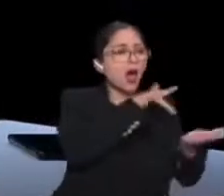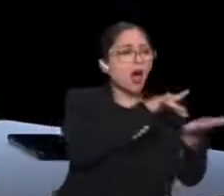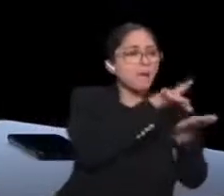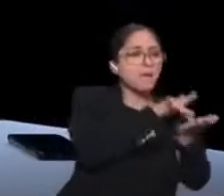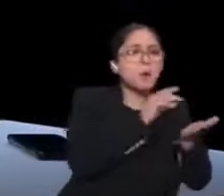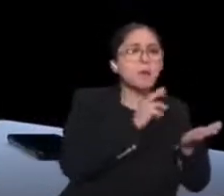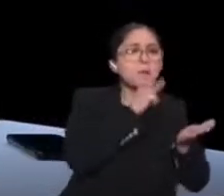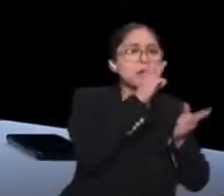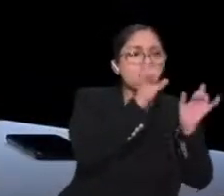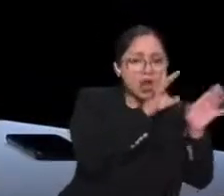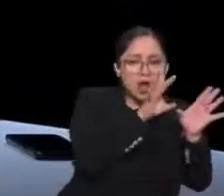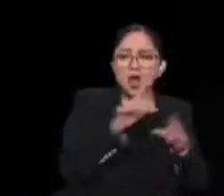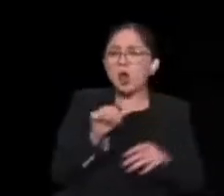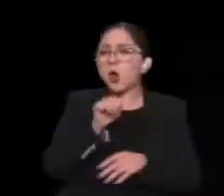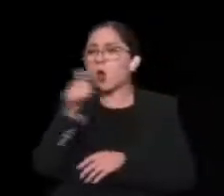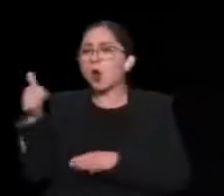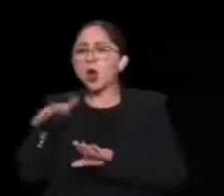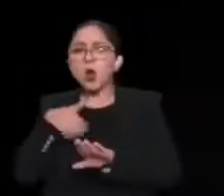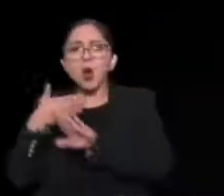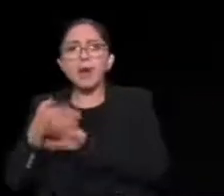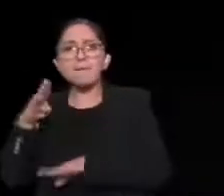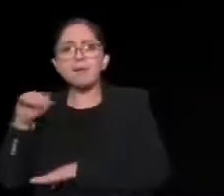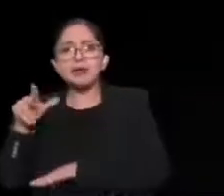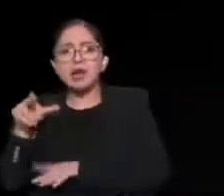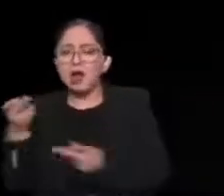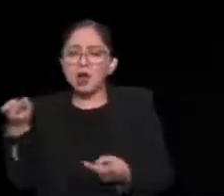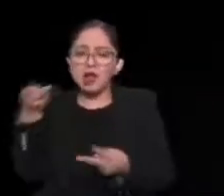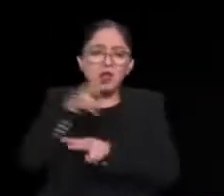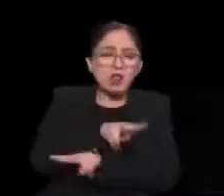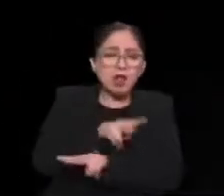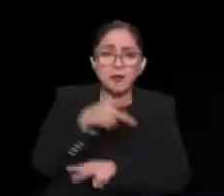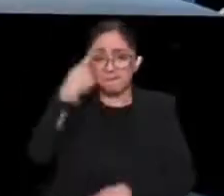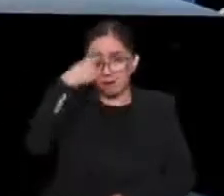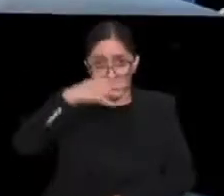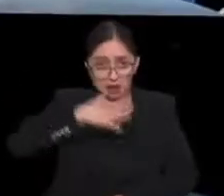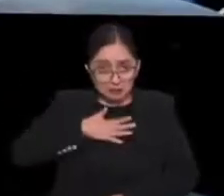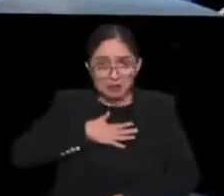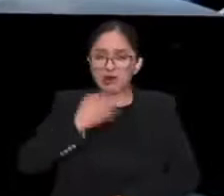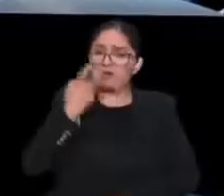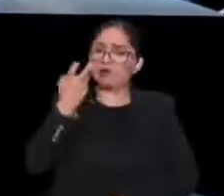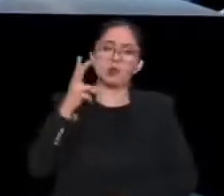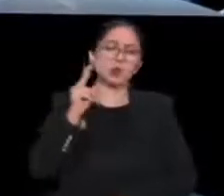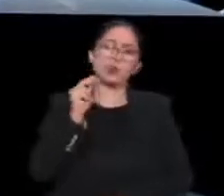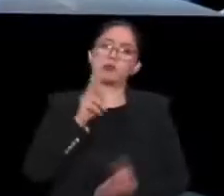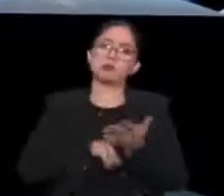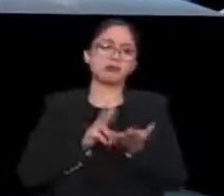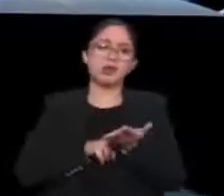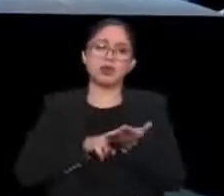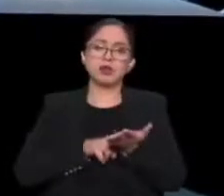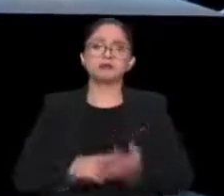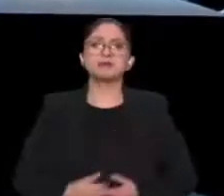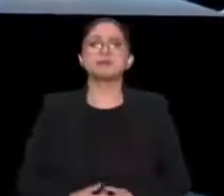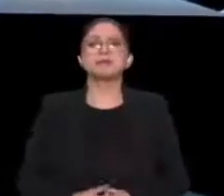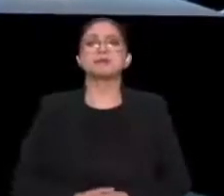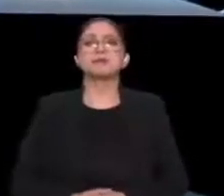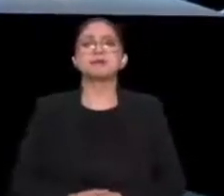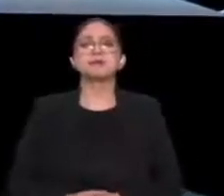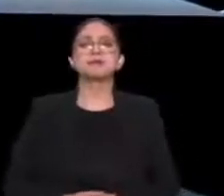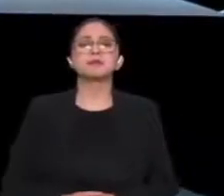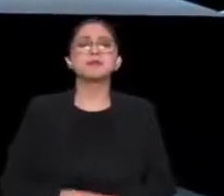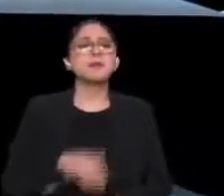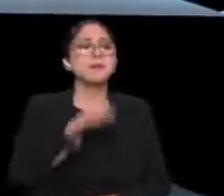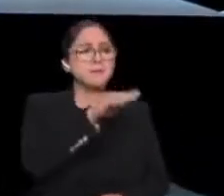Ebrard. Y para mí es una situación, es una actitud criminal que hagan ese tipo de cosas. Sin duda, basura. Pero Miguel, también hubo la otra parte, la que